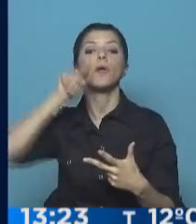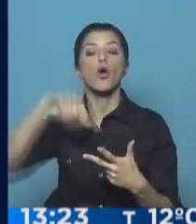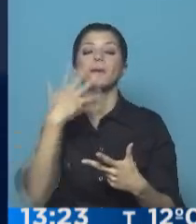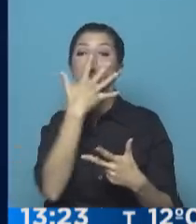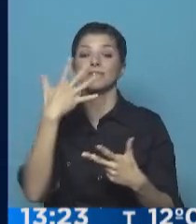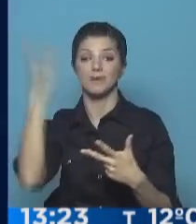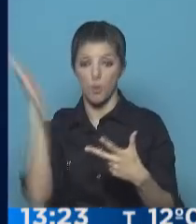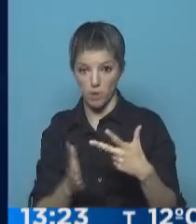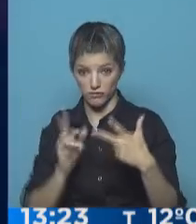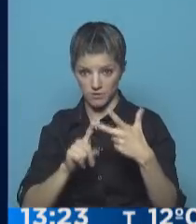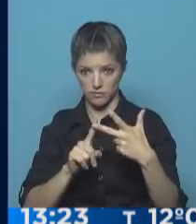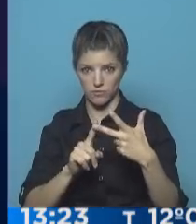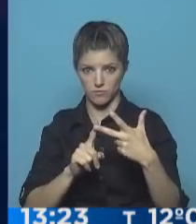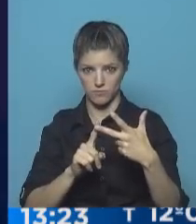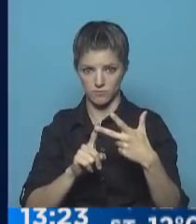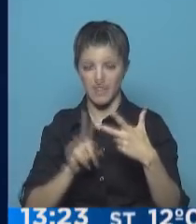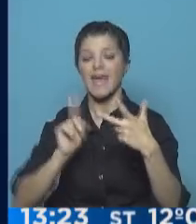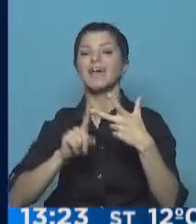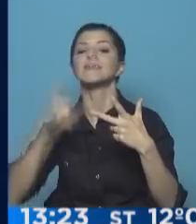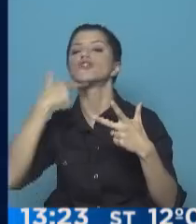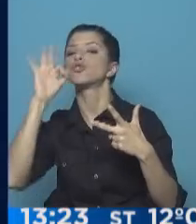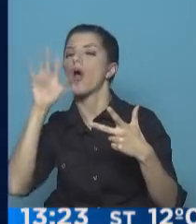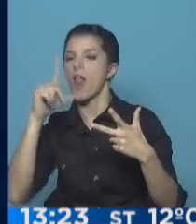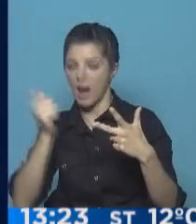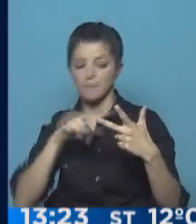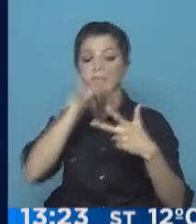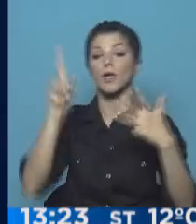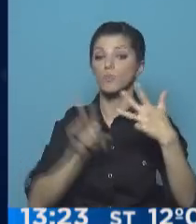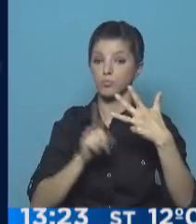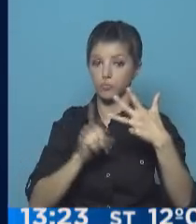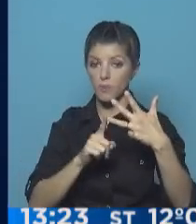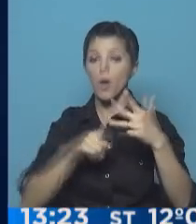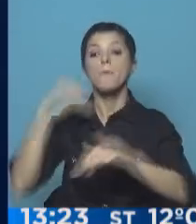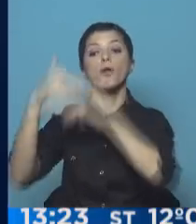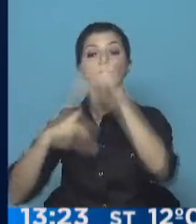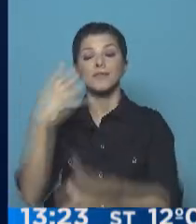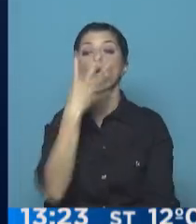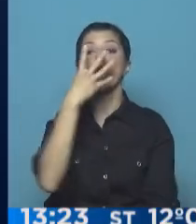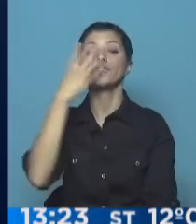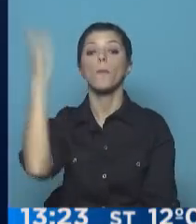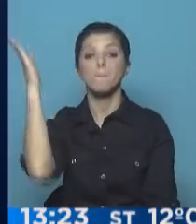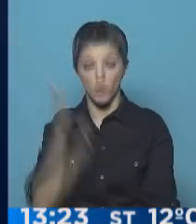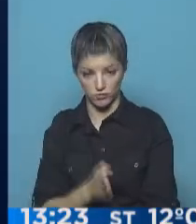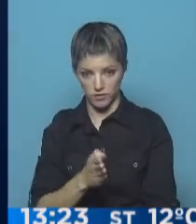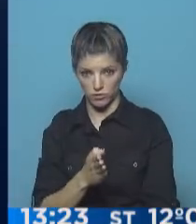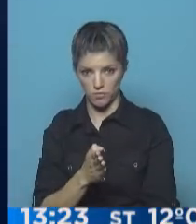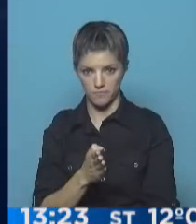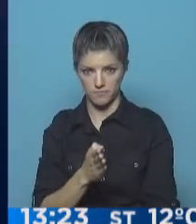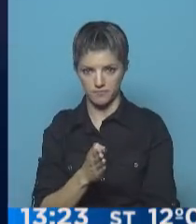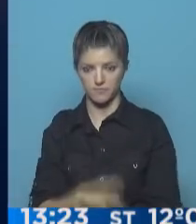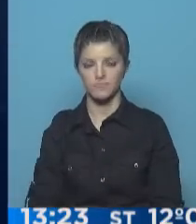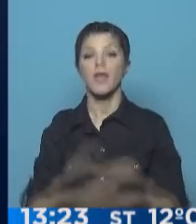19,55%, que llevaba a Felipe Solá, y en cuarto lugar Progresistas con el 4% de los votos.